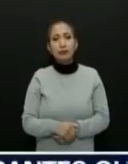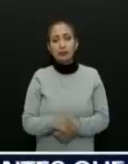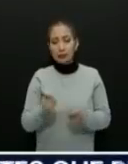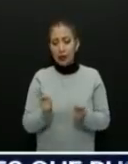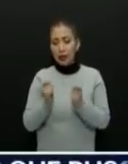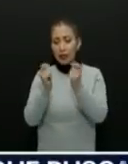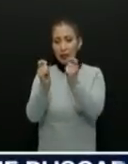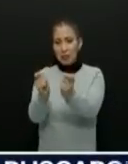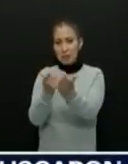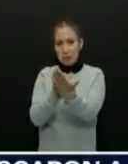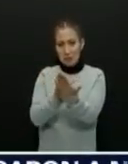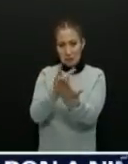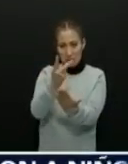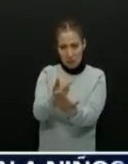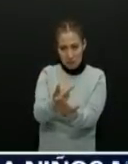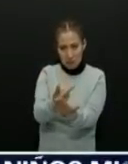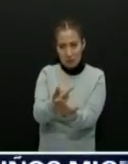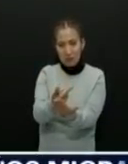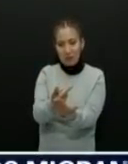este premio,